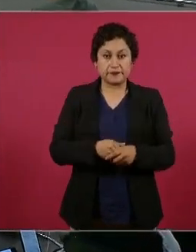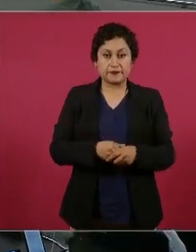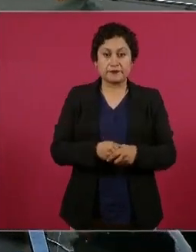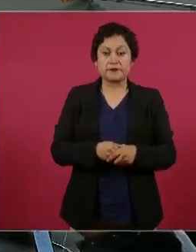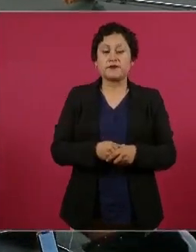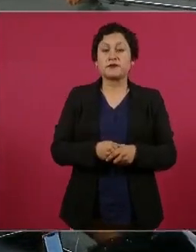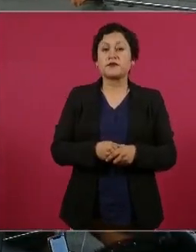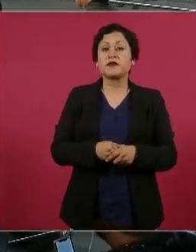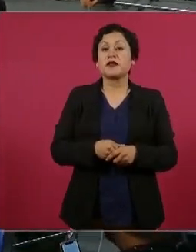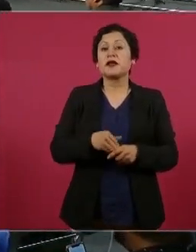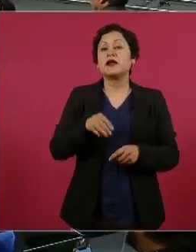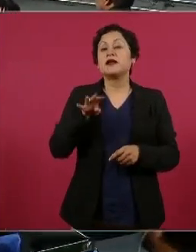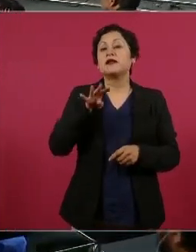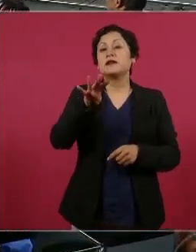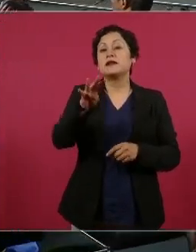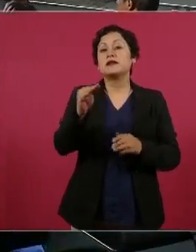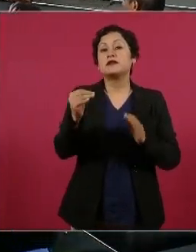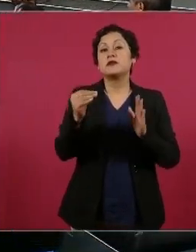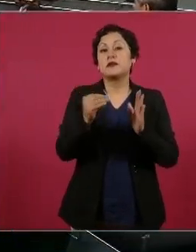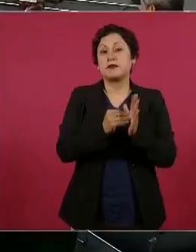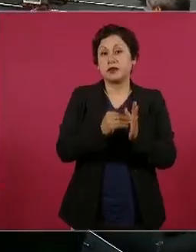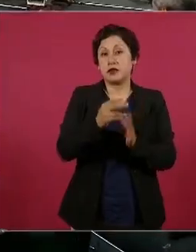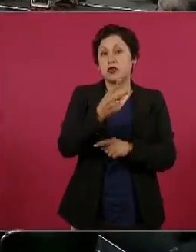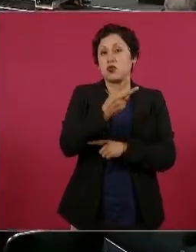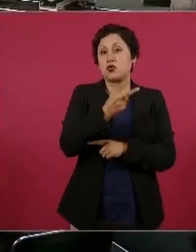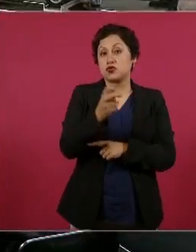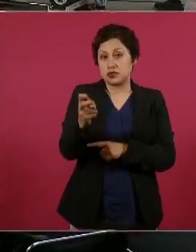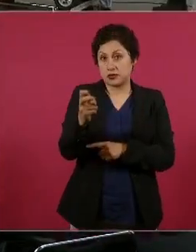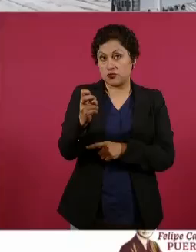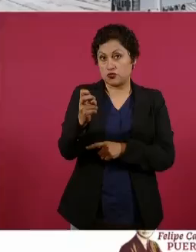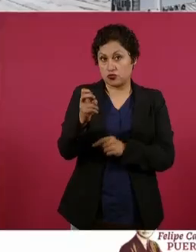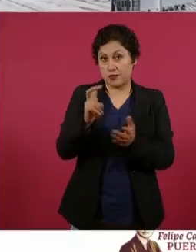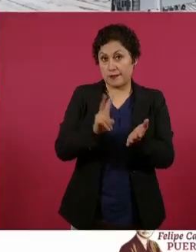Costó 19.200.